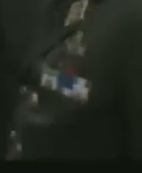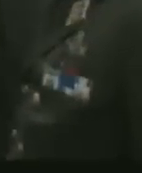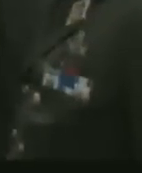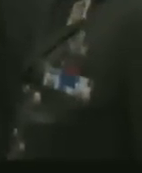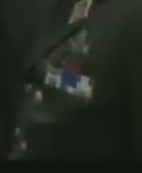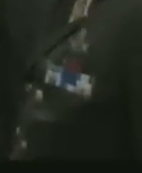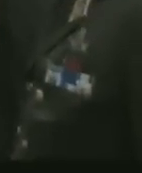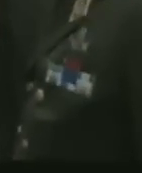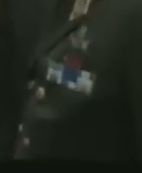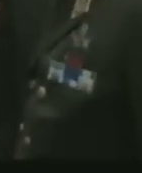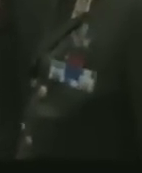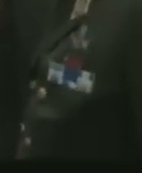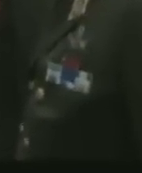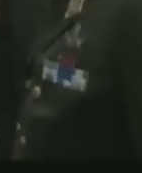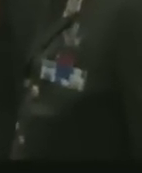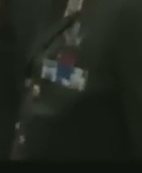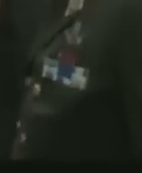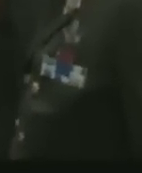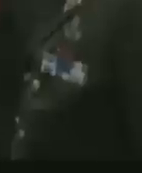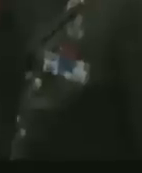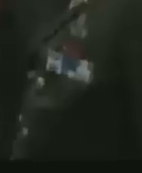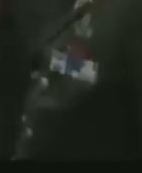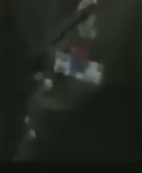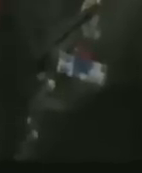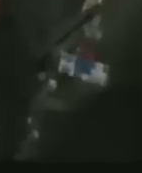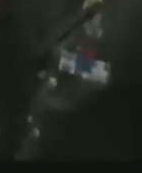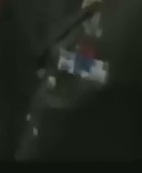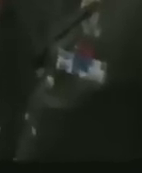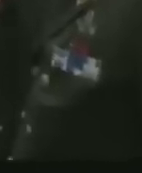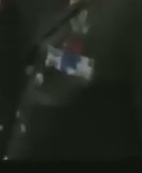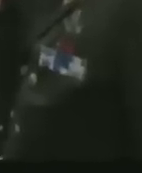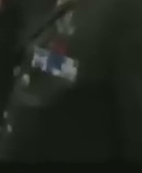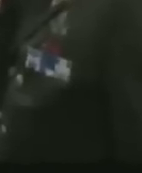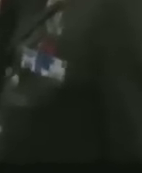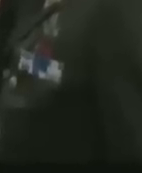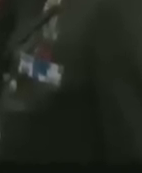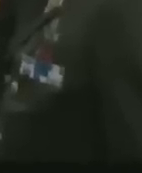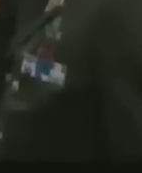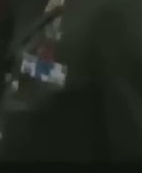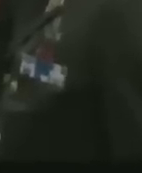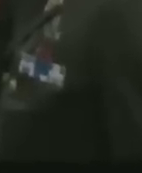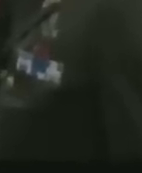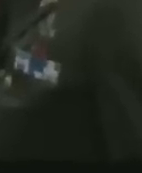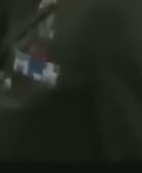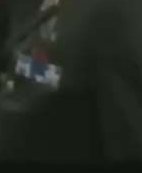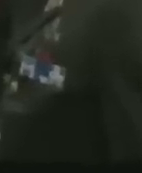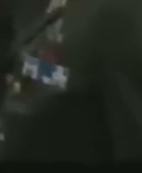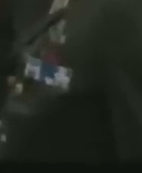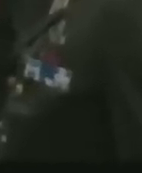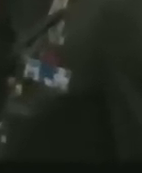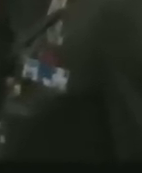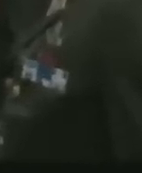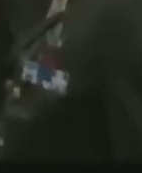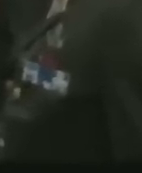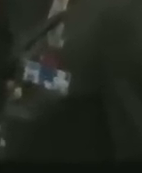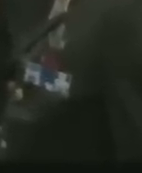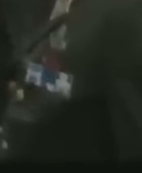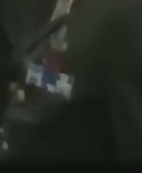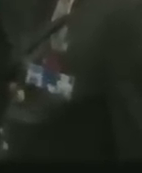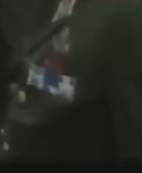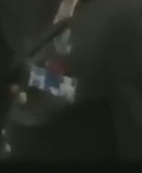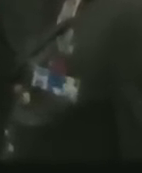recibir el grado que se nos otorga. El ascenso que hoy se les otorga